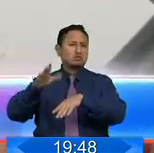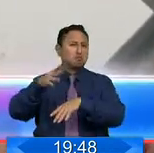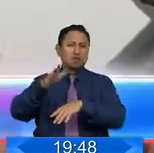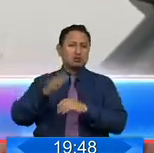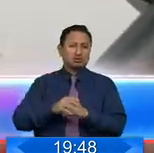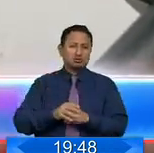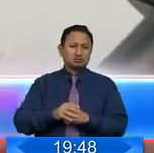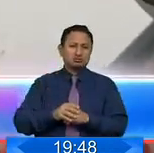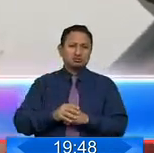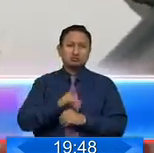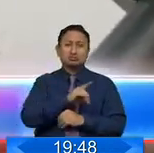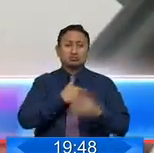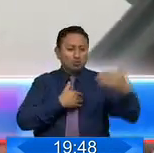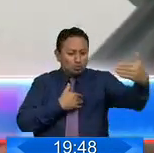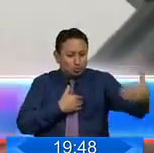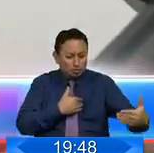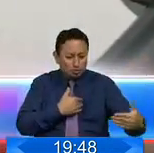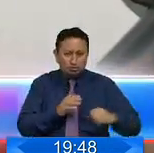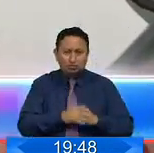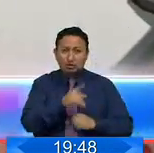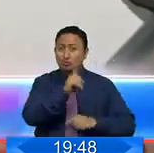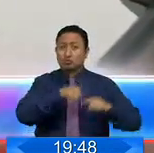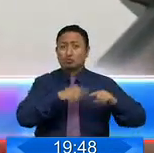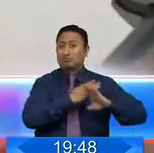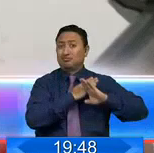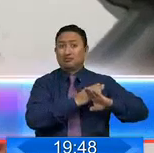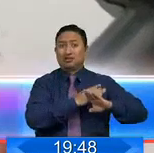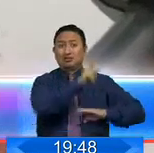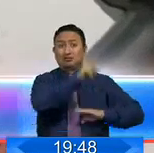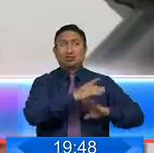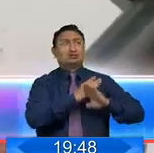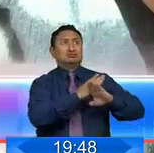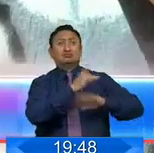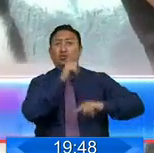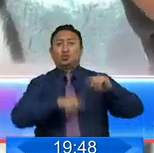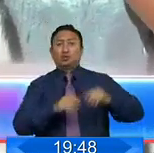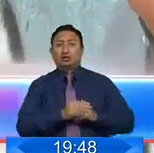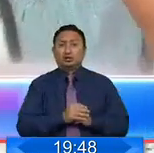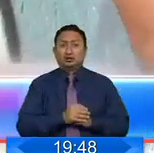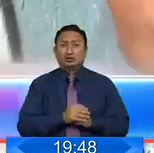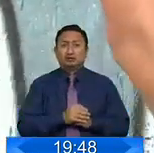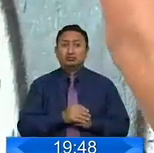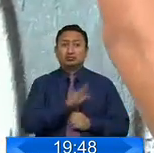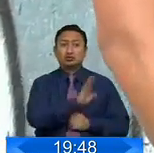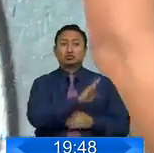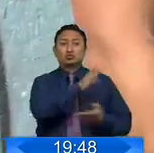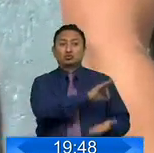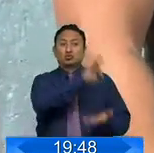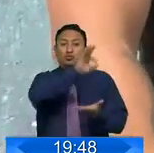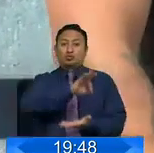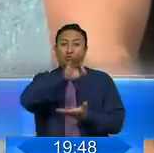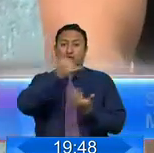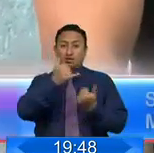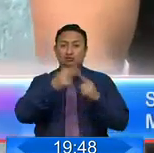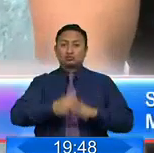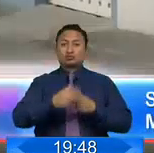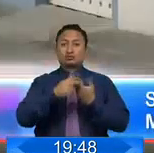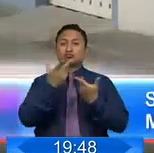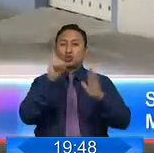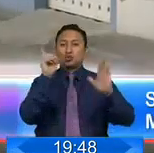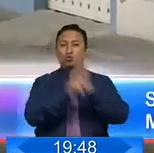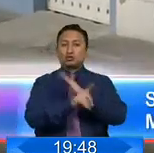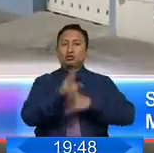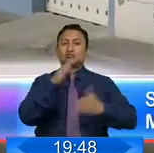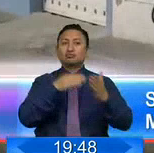está tan chiquito que no podía defenderse de esas personas. Los representantes del niño iniciarán un proceso legal en contra de las